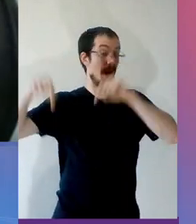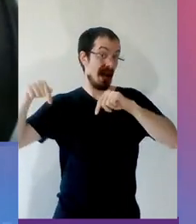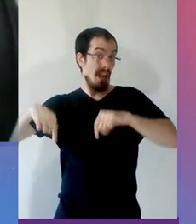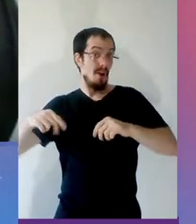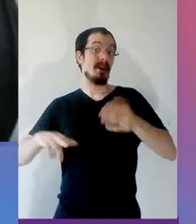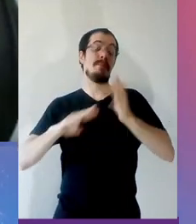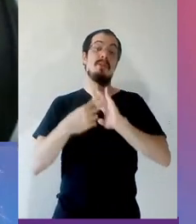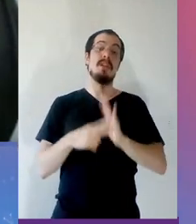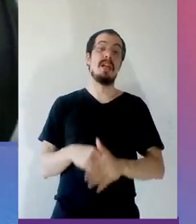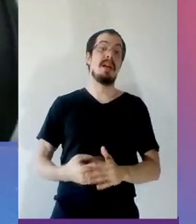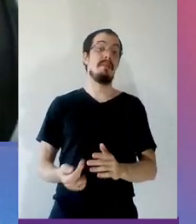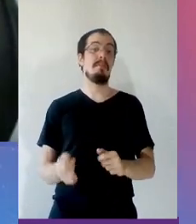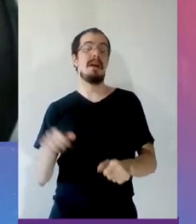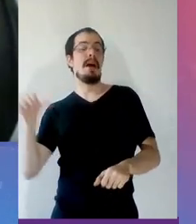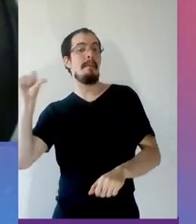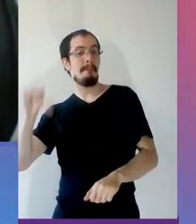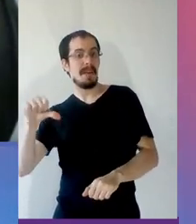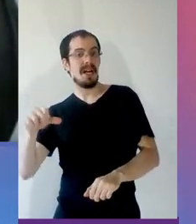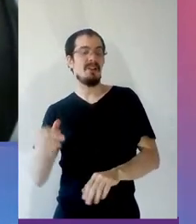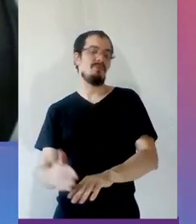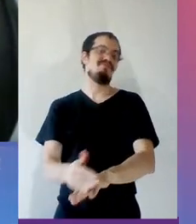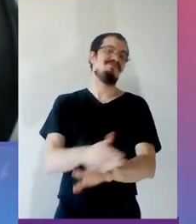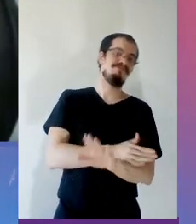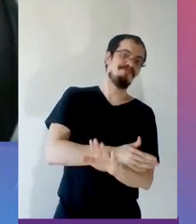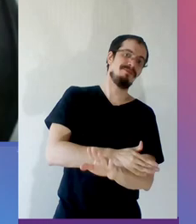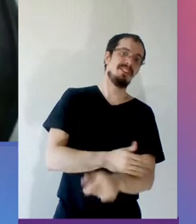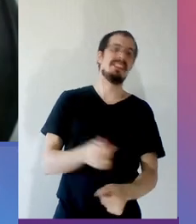estado haciendo, a mí no me cabe duda